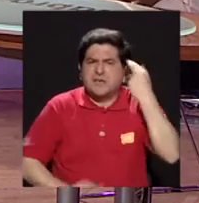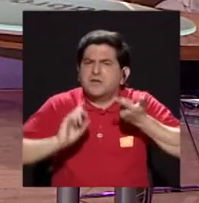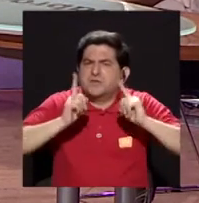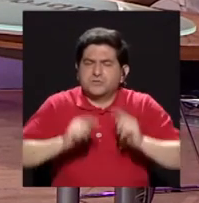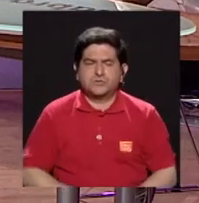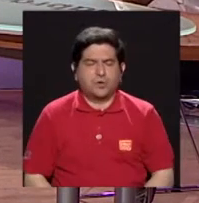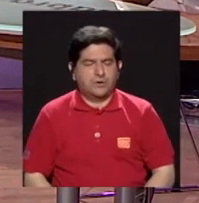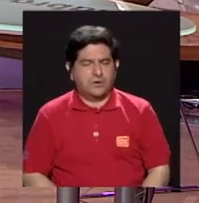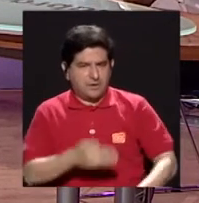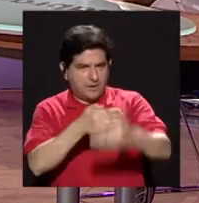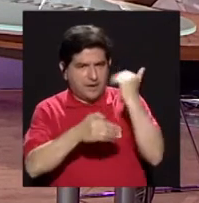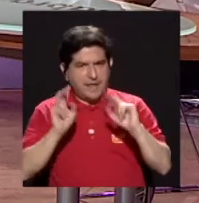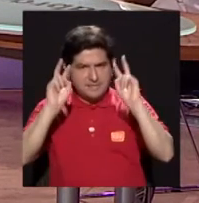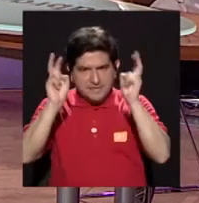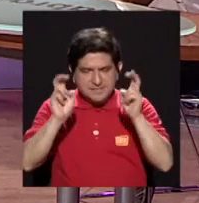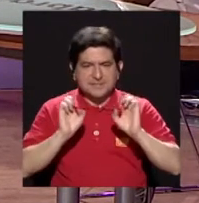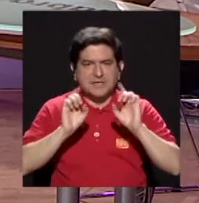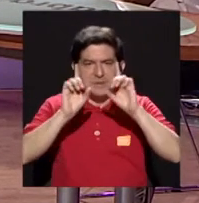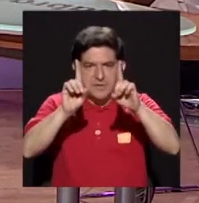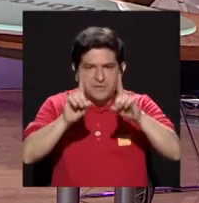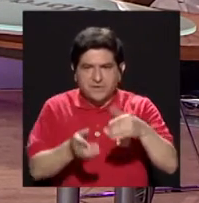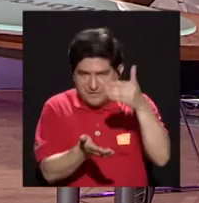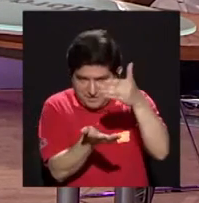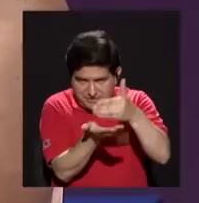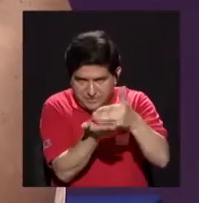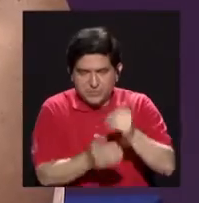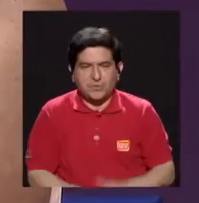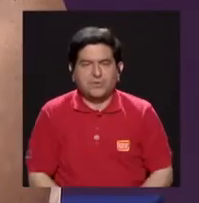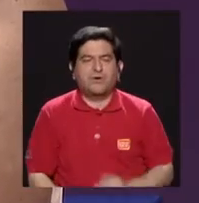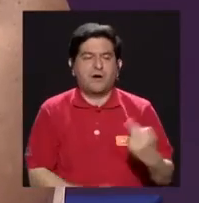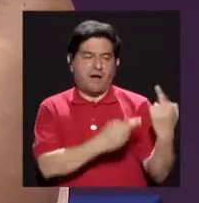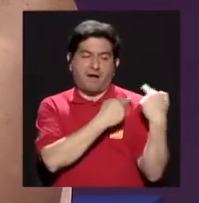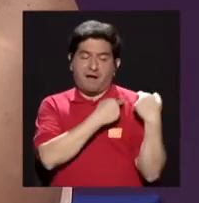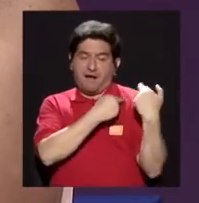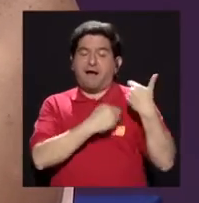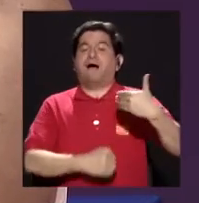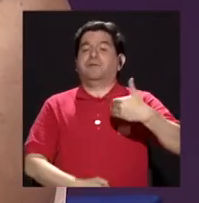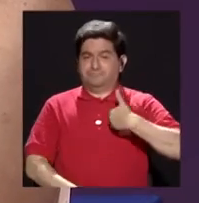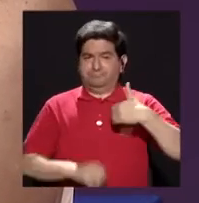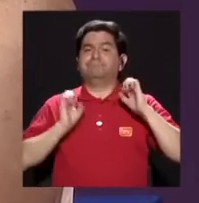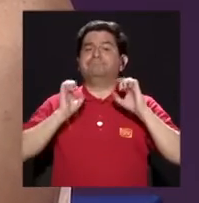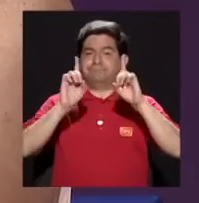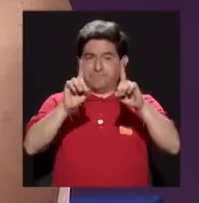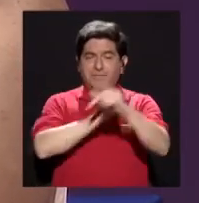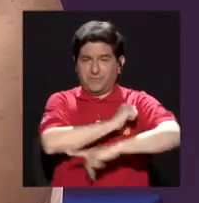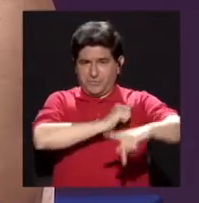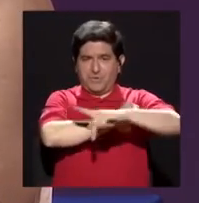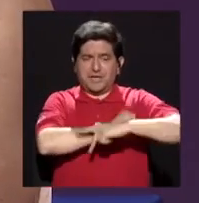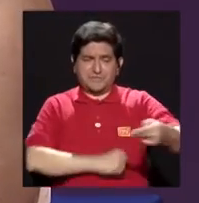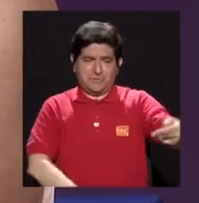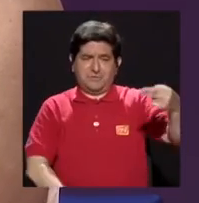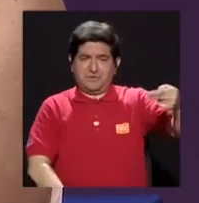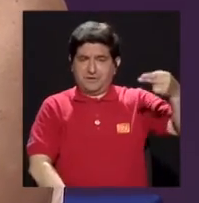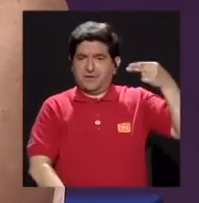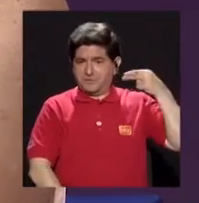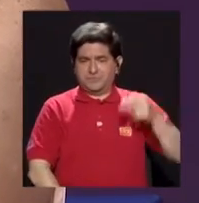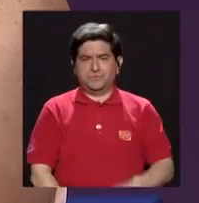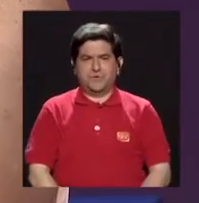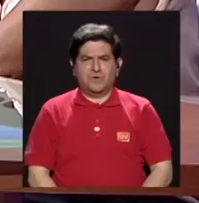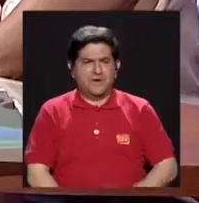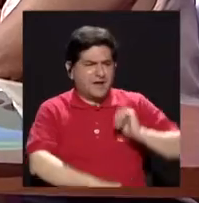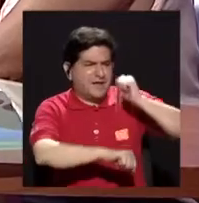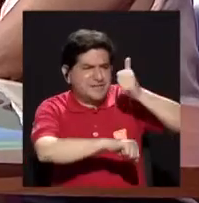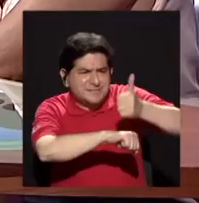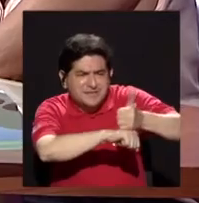quedado en el tema de la educación, ¿verdad? Cómo la responsabilidad que ha tenido la educación en este país históricamente en crear